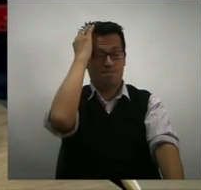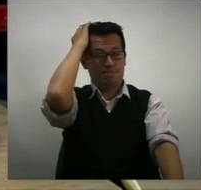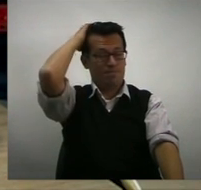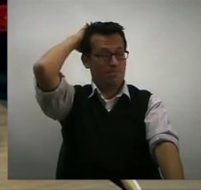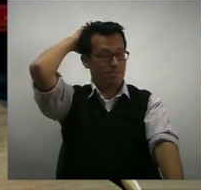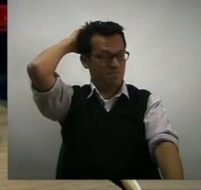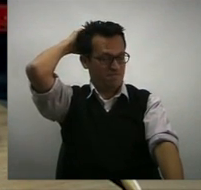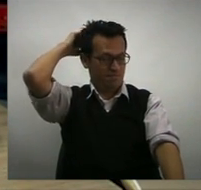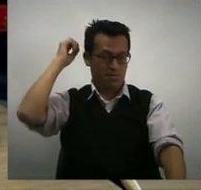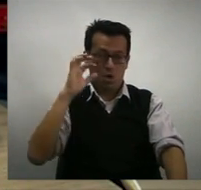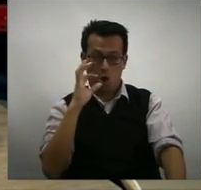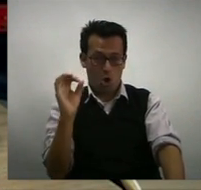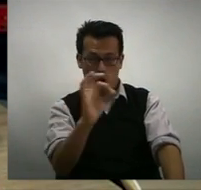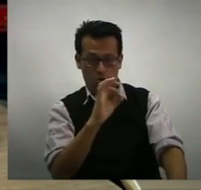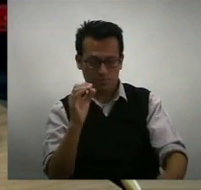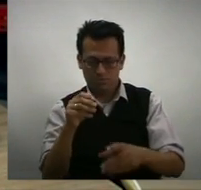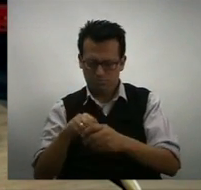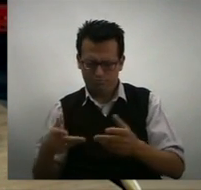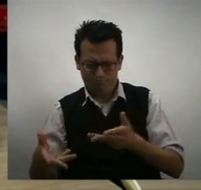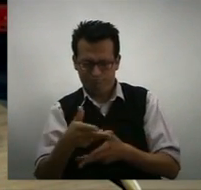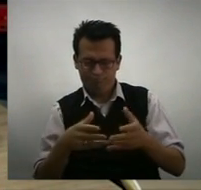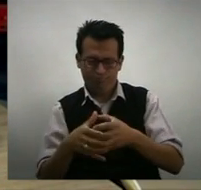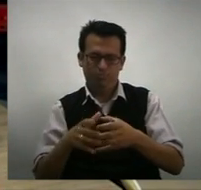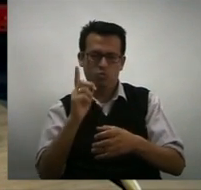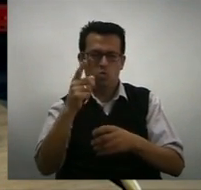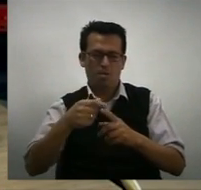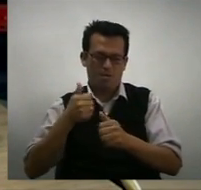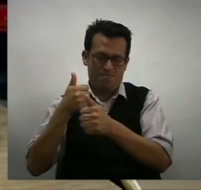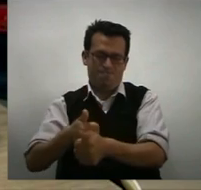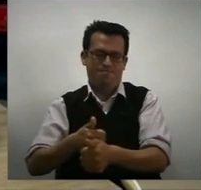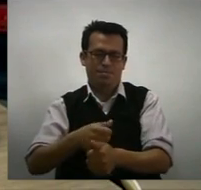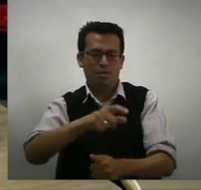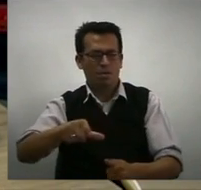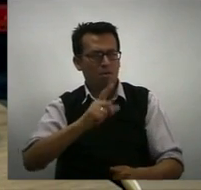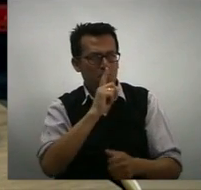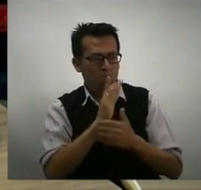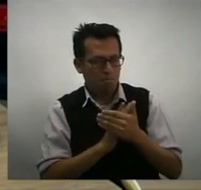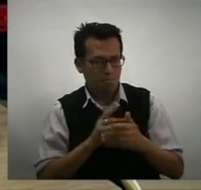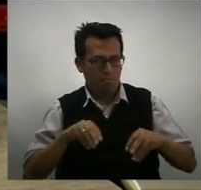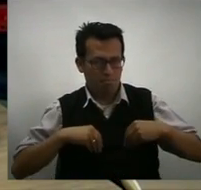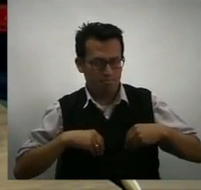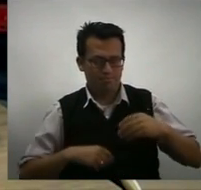los hombres, es decir, de la sociedad, es posible solo gracias al sometimiento de los individuos.